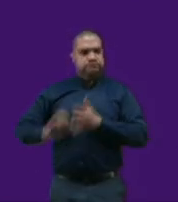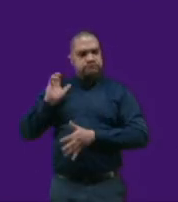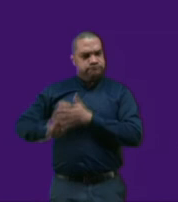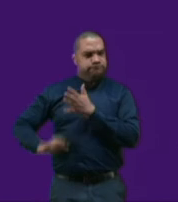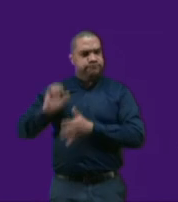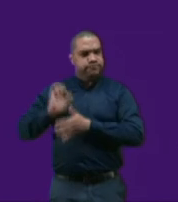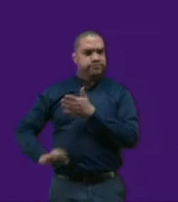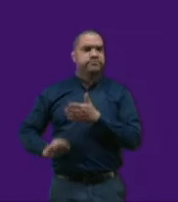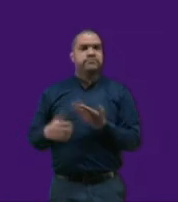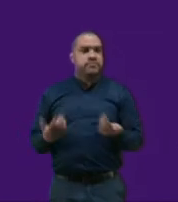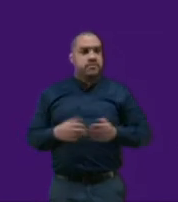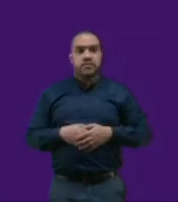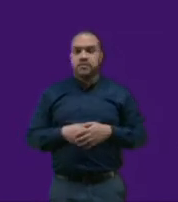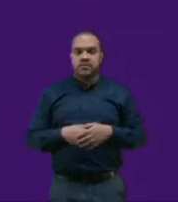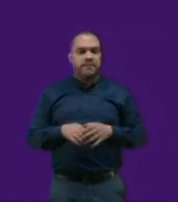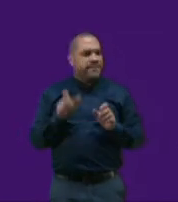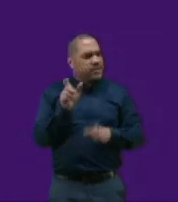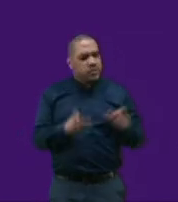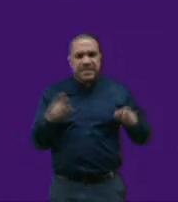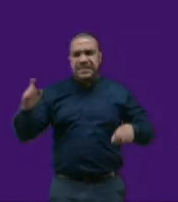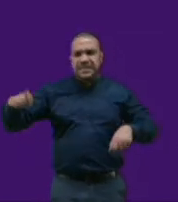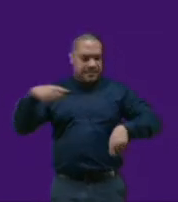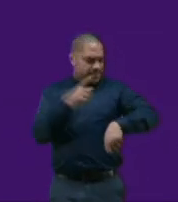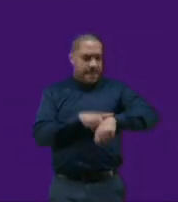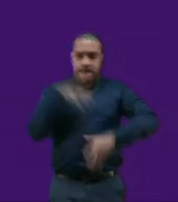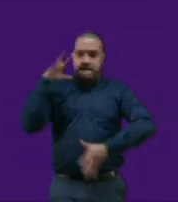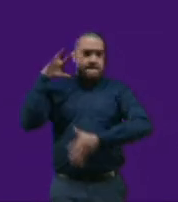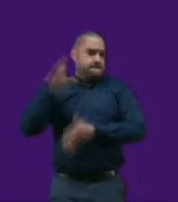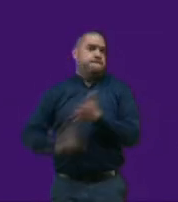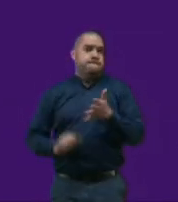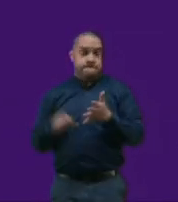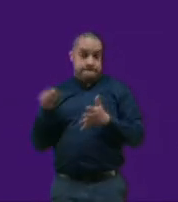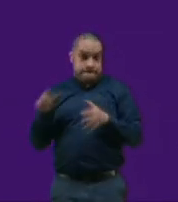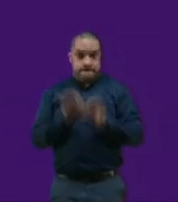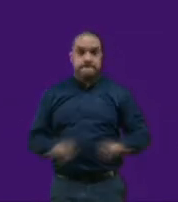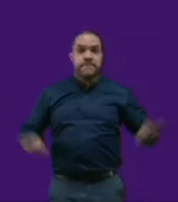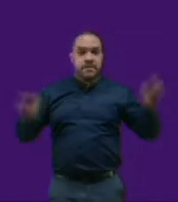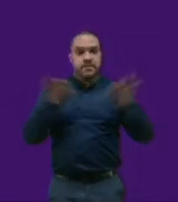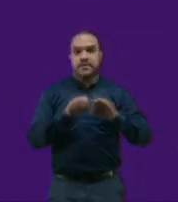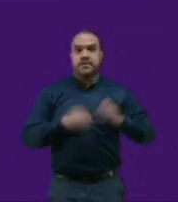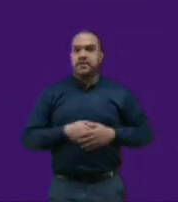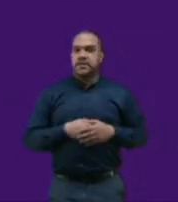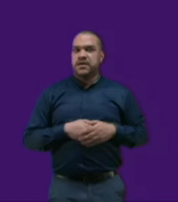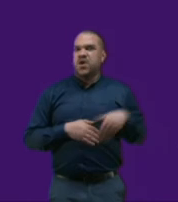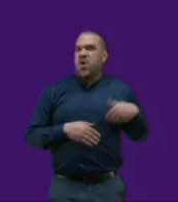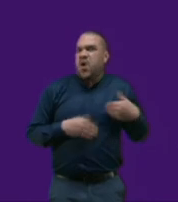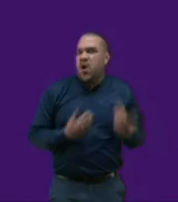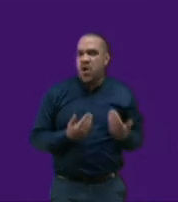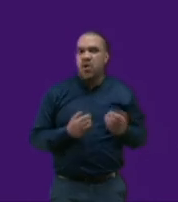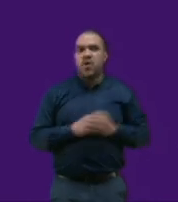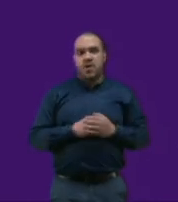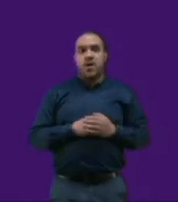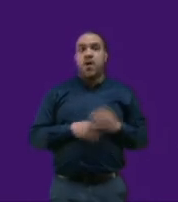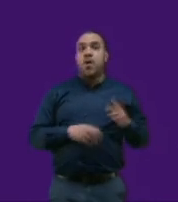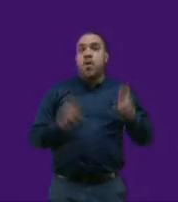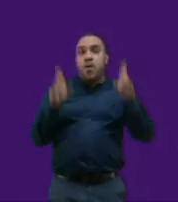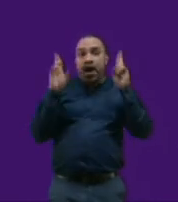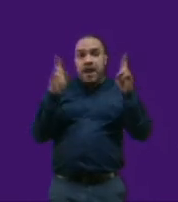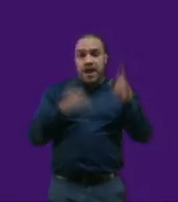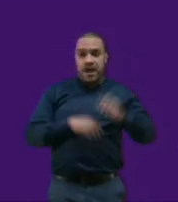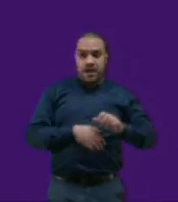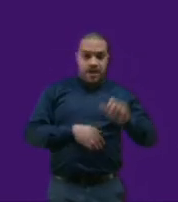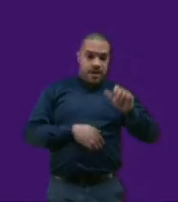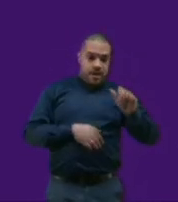activo más importante es el tiempo. Entonces, lo que buscamos es poder tener un RPA en cada PC de toda la